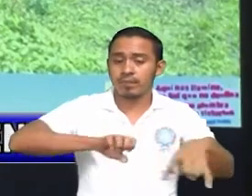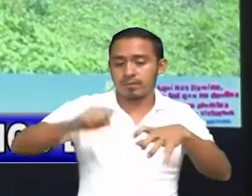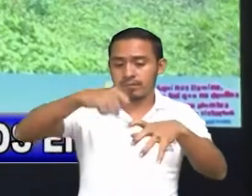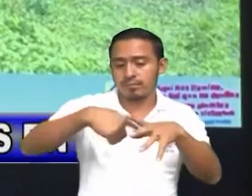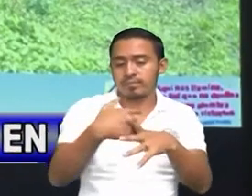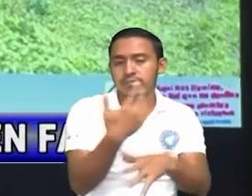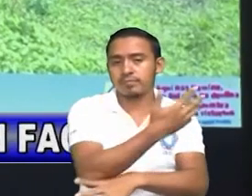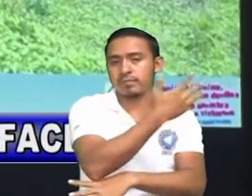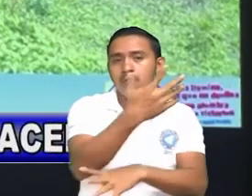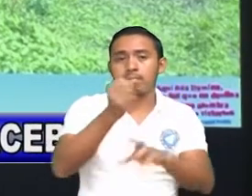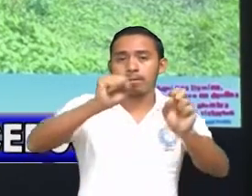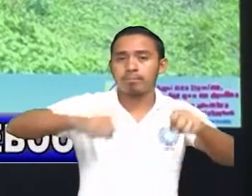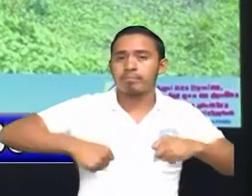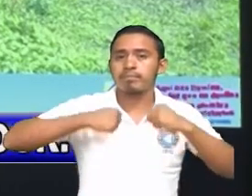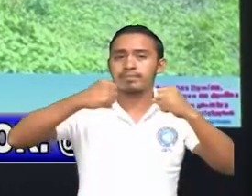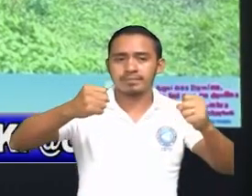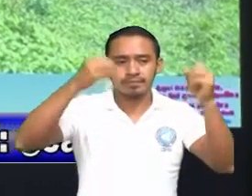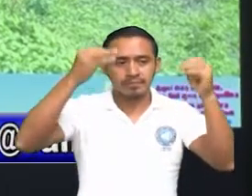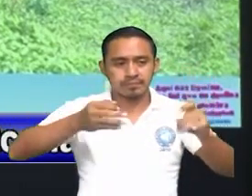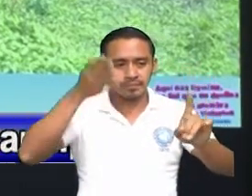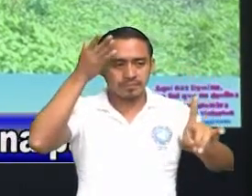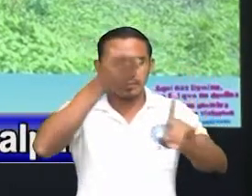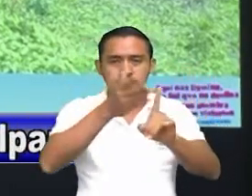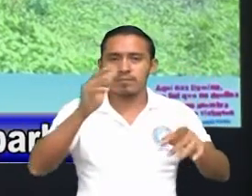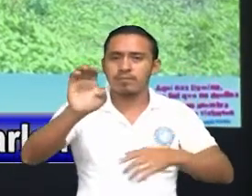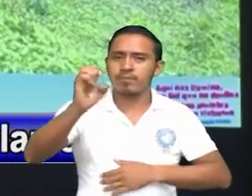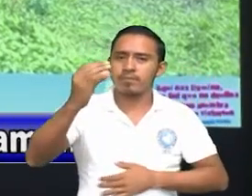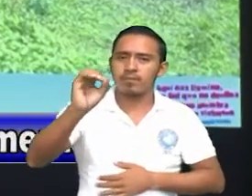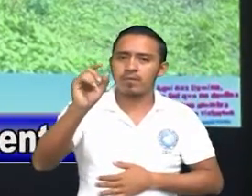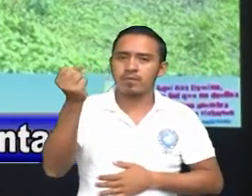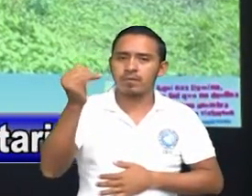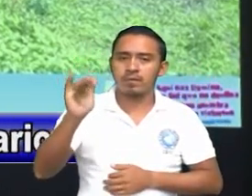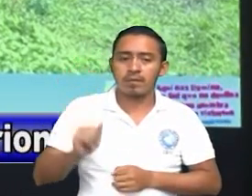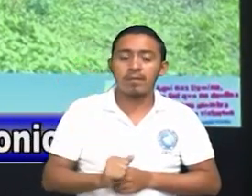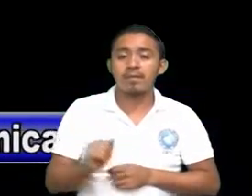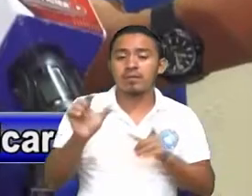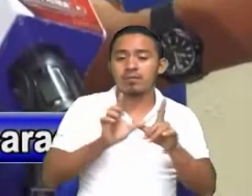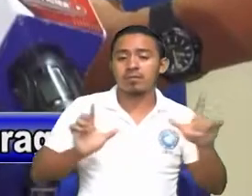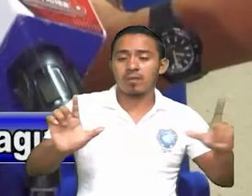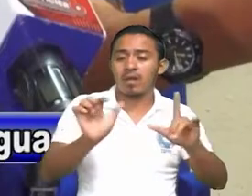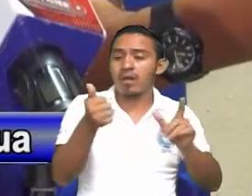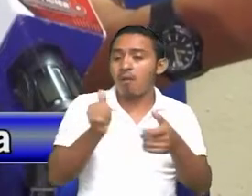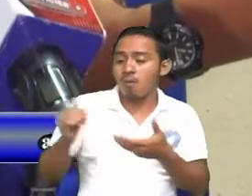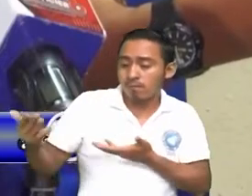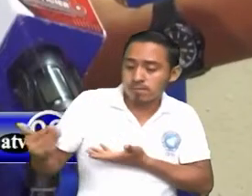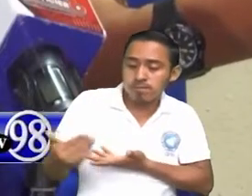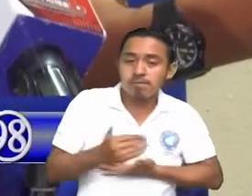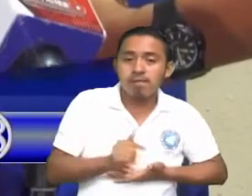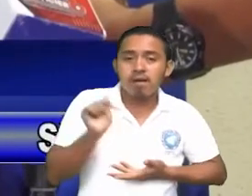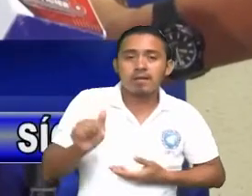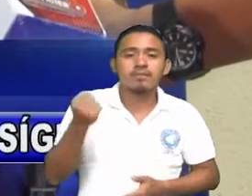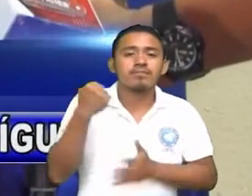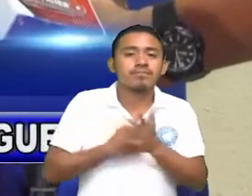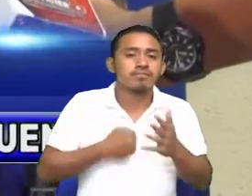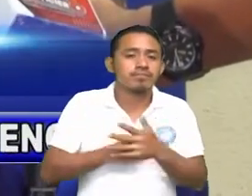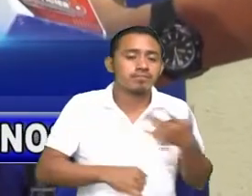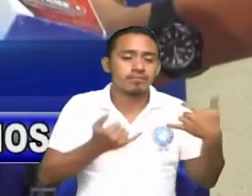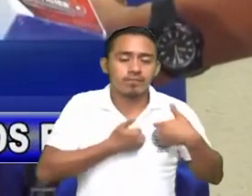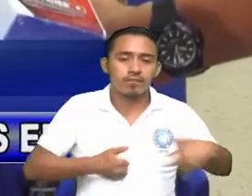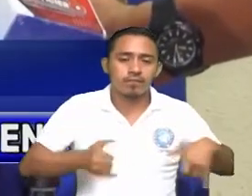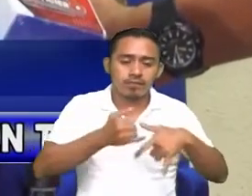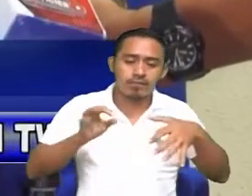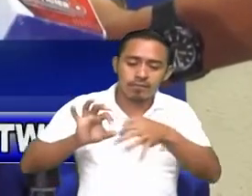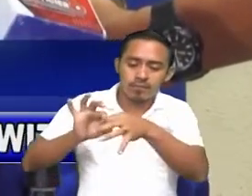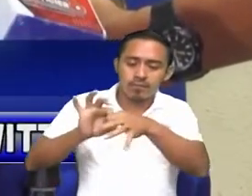reforestación fortalecen de manera directa el ecosistema del bosque en los sitios de captación. Este ha sido un esfuerzo interinstitucional